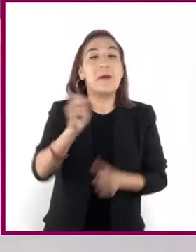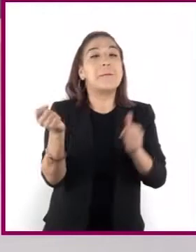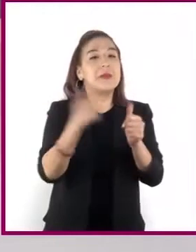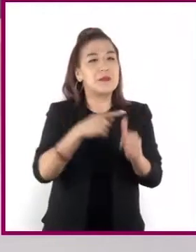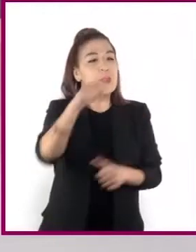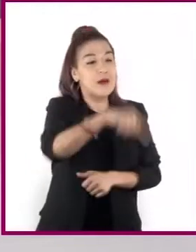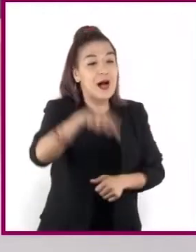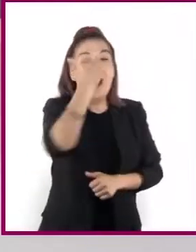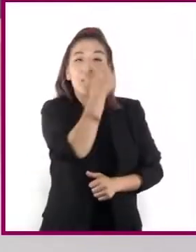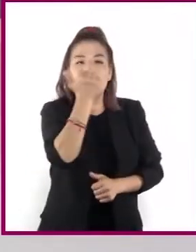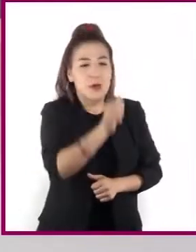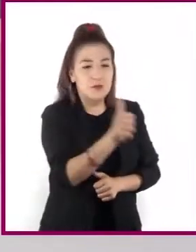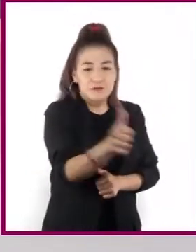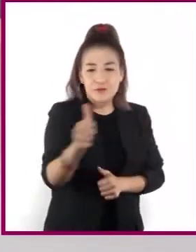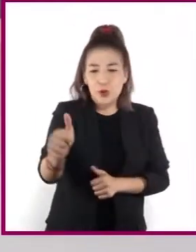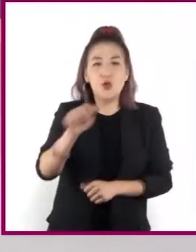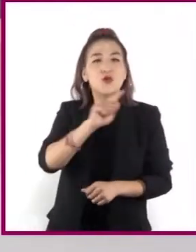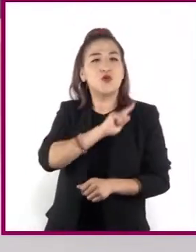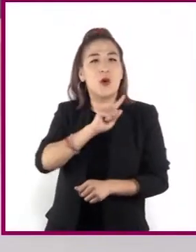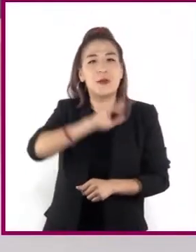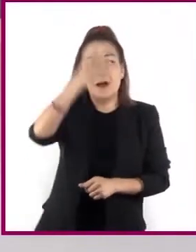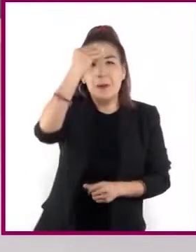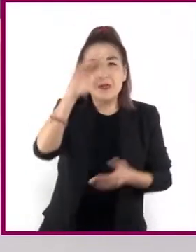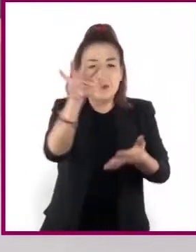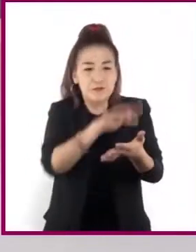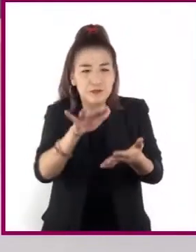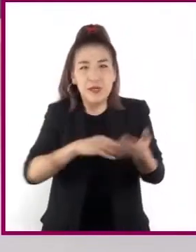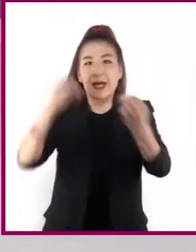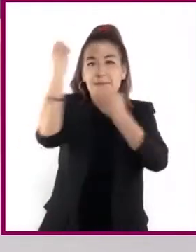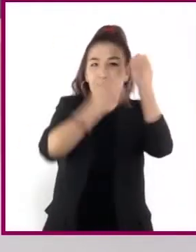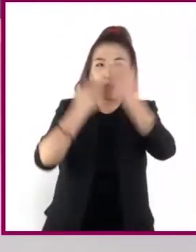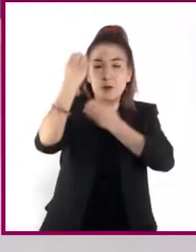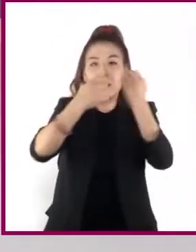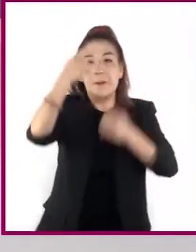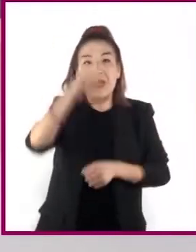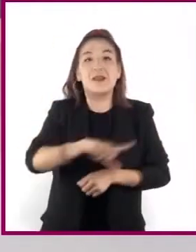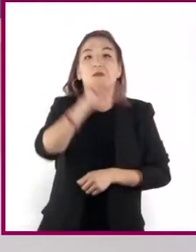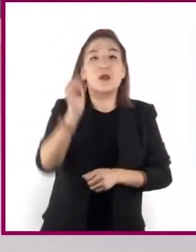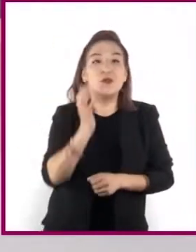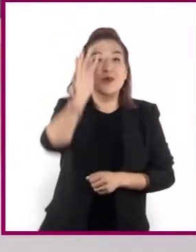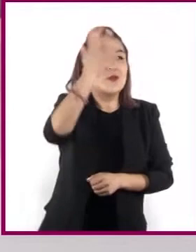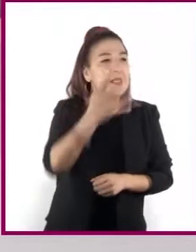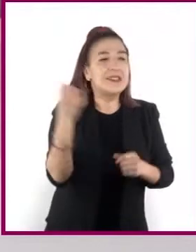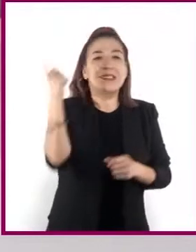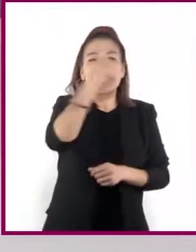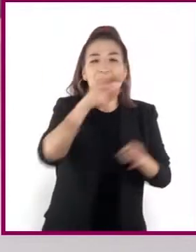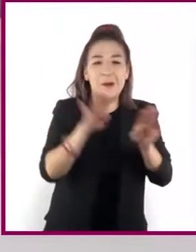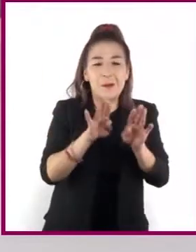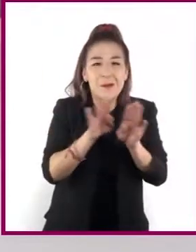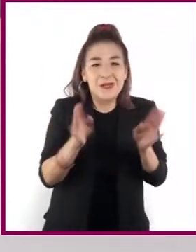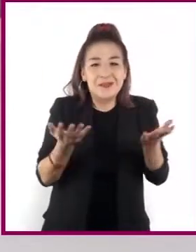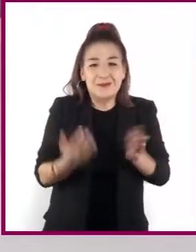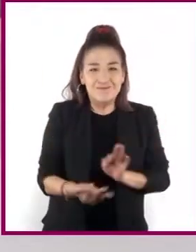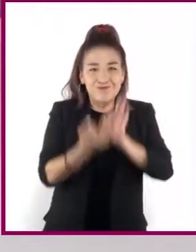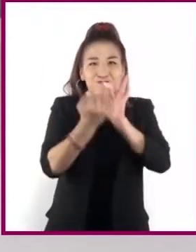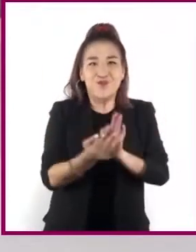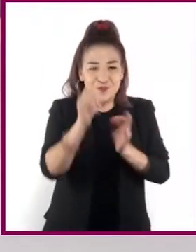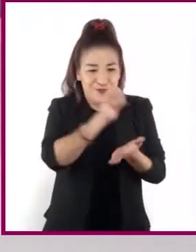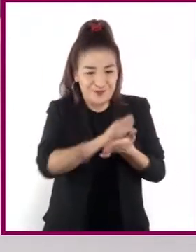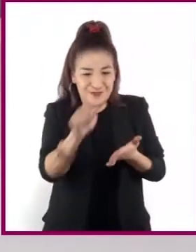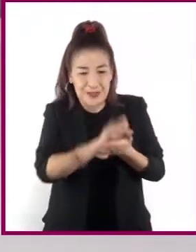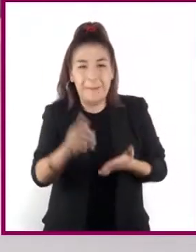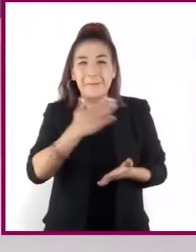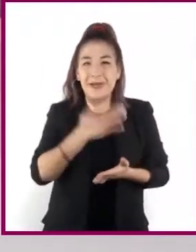generando las propias herramientas para cuando se tengan que enfrentar a sus escritos. Escuchemos nuevamente